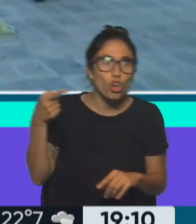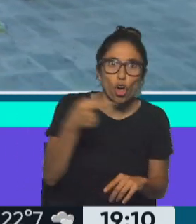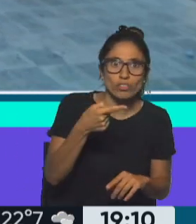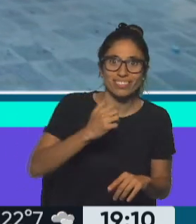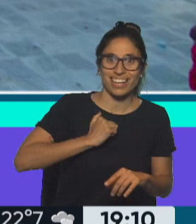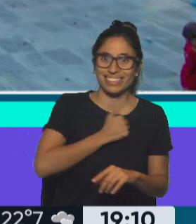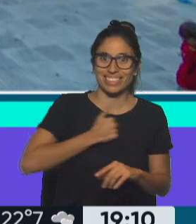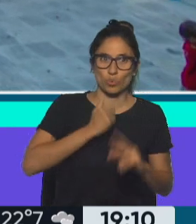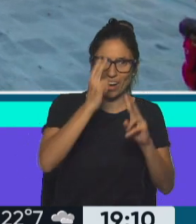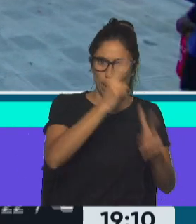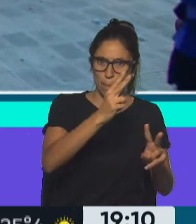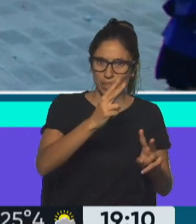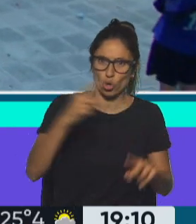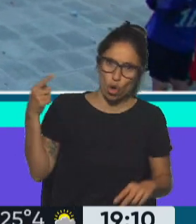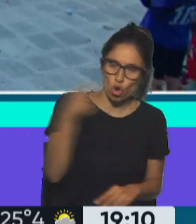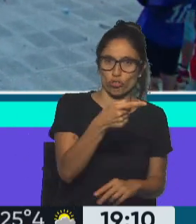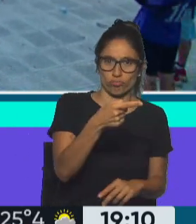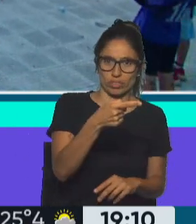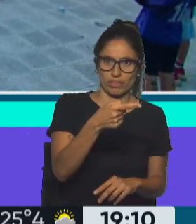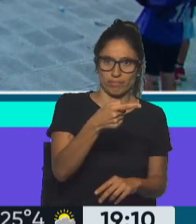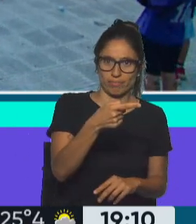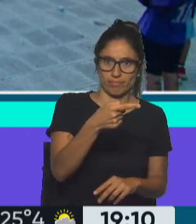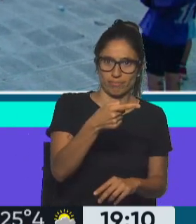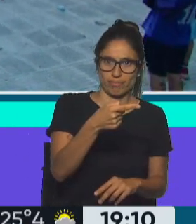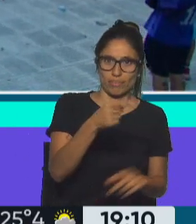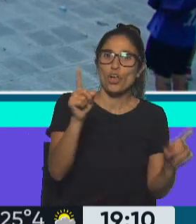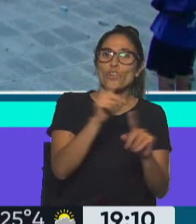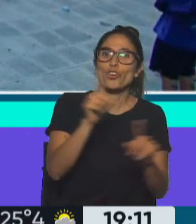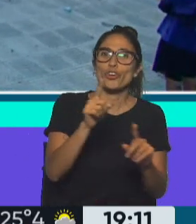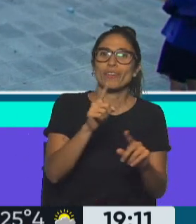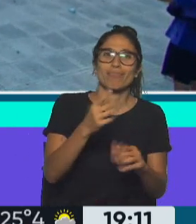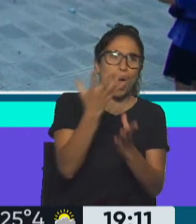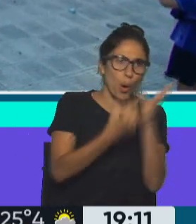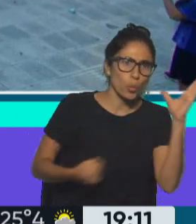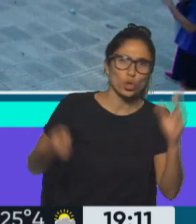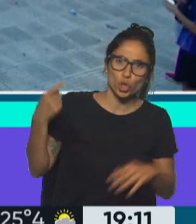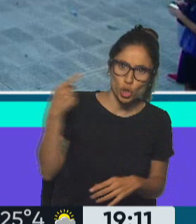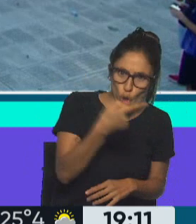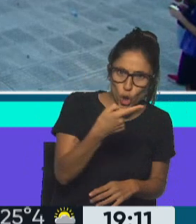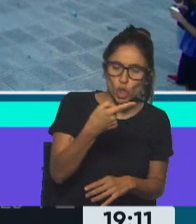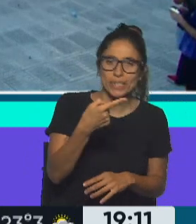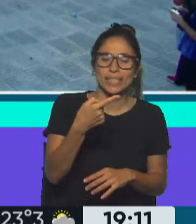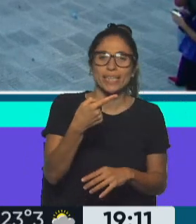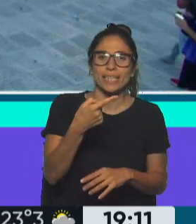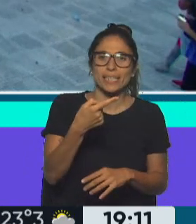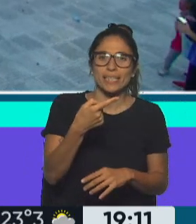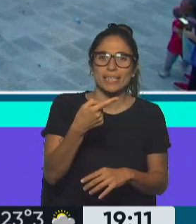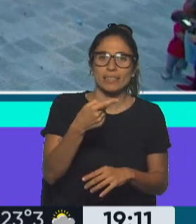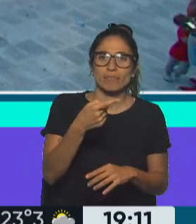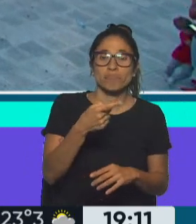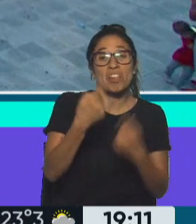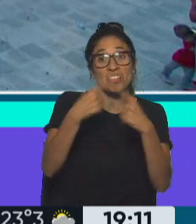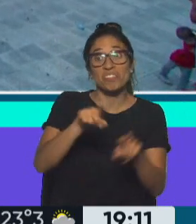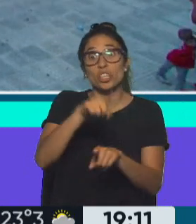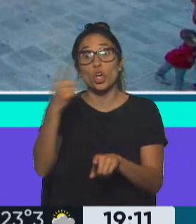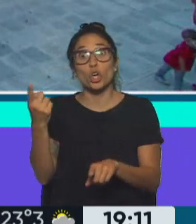No solamente antihomosexual, claro, sino antisexual. Antiderecho al aborto, antiaborto, etcétera, que a diferencia de otras dictaduras como